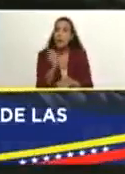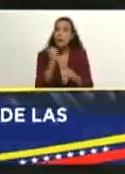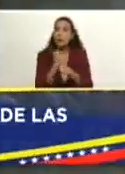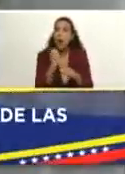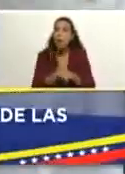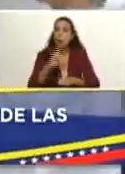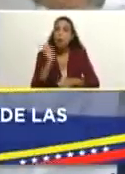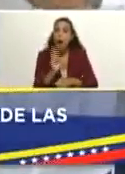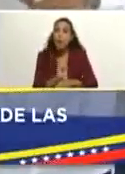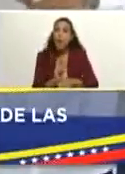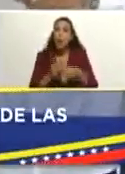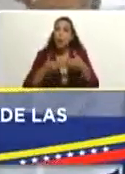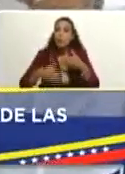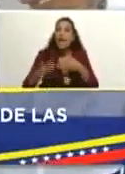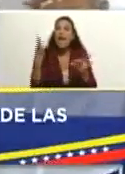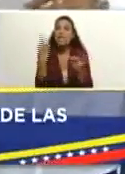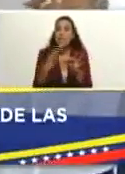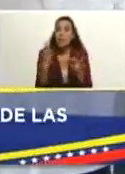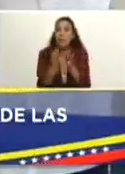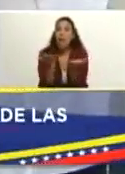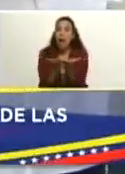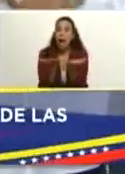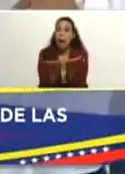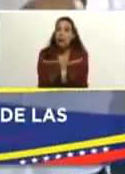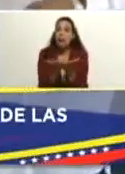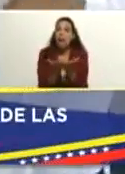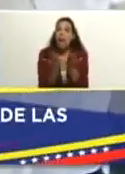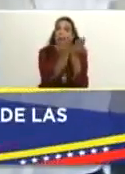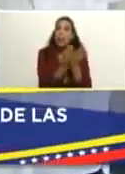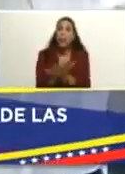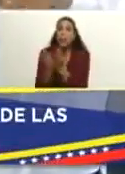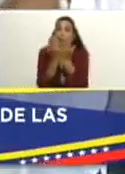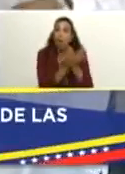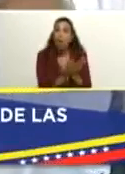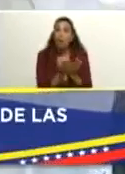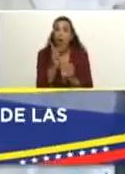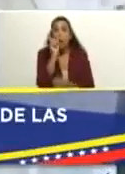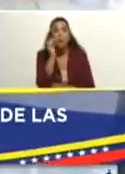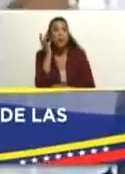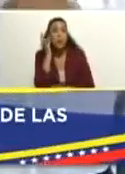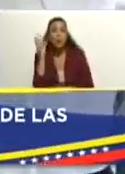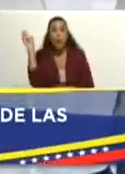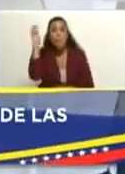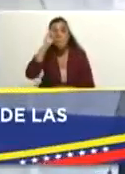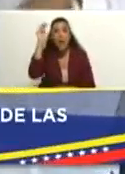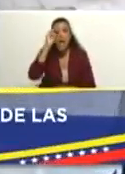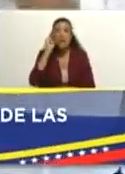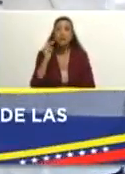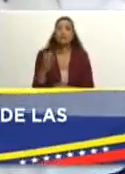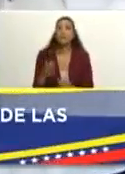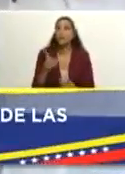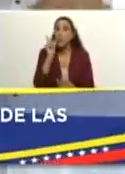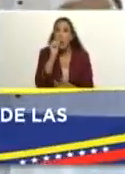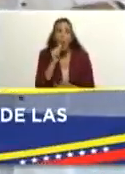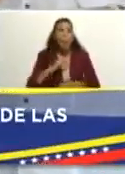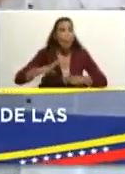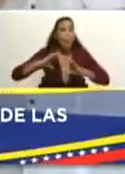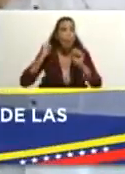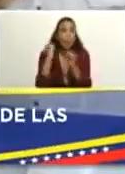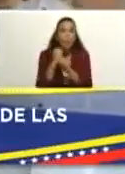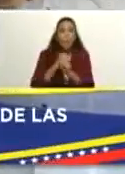falta. Fuerte porque cuando lleguen las clases, los estudiantes, las estudiantes, los maestros, las maestras, todo el